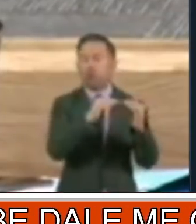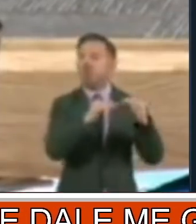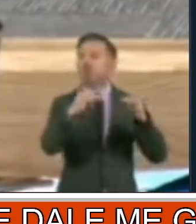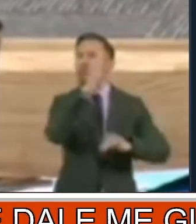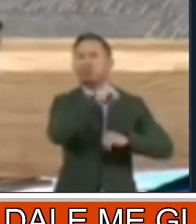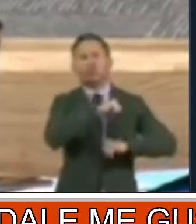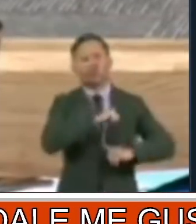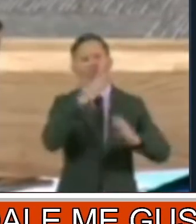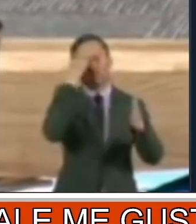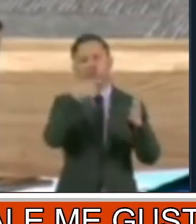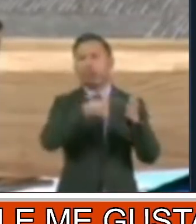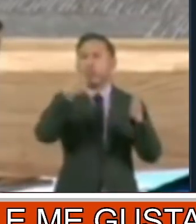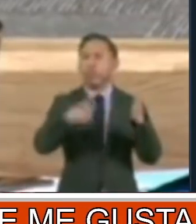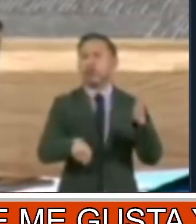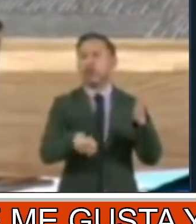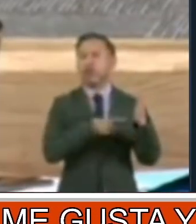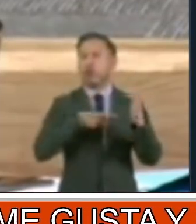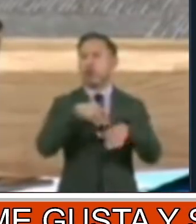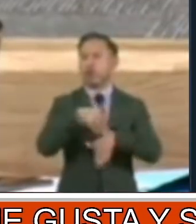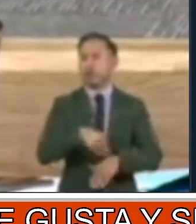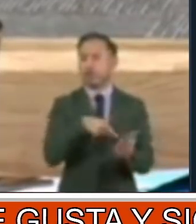trata de servidores públicos.